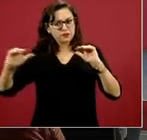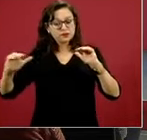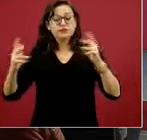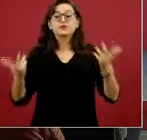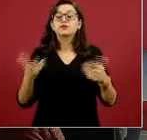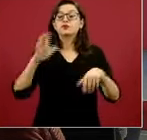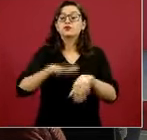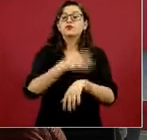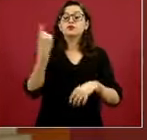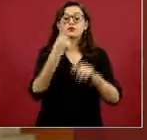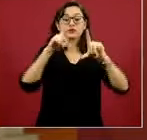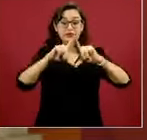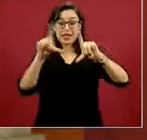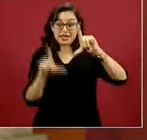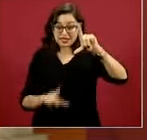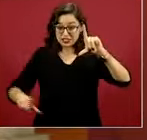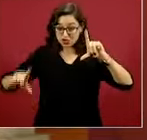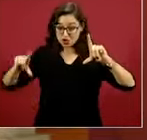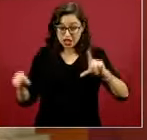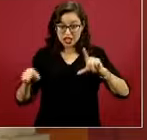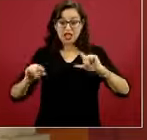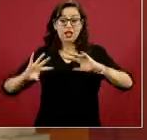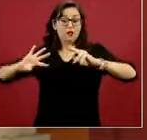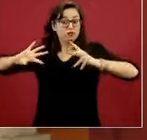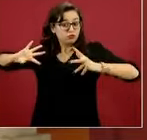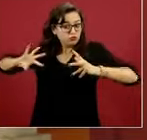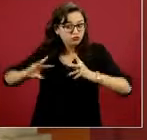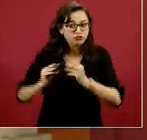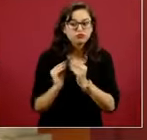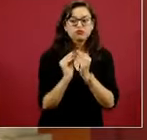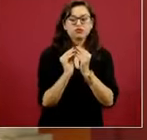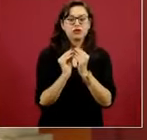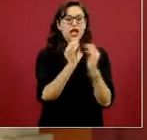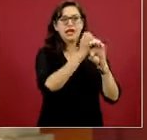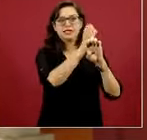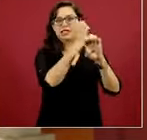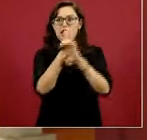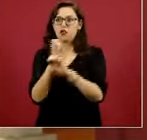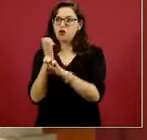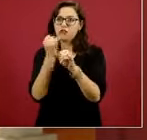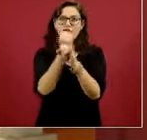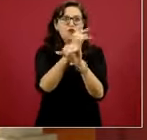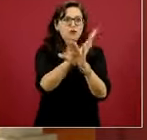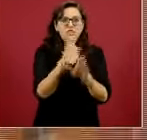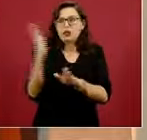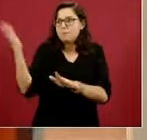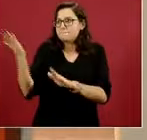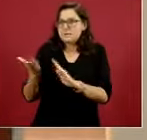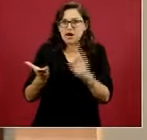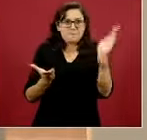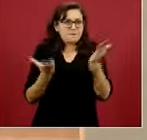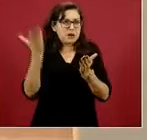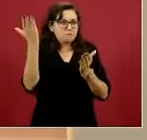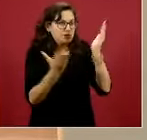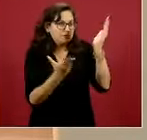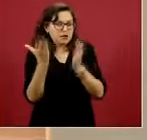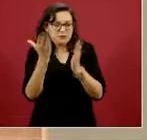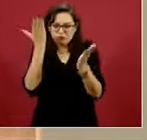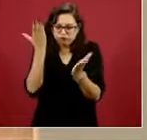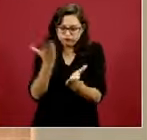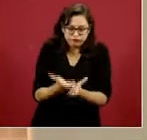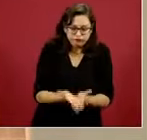al final es un reflejo, es una mezcla, es una combinación de las diferentes curvas que se encuentran en todas las 32